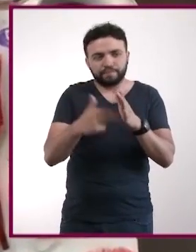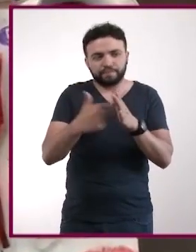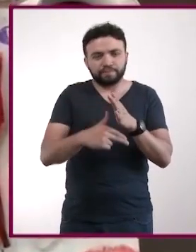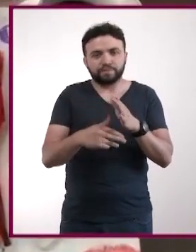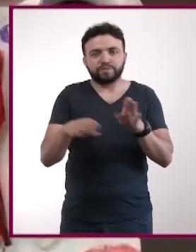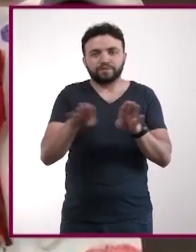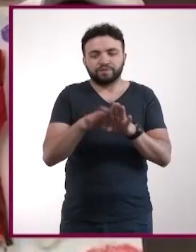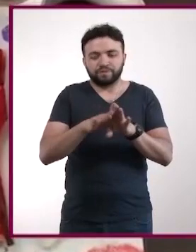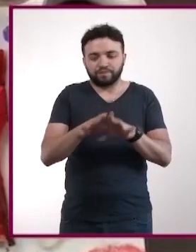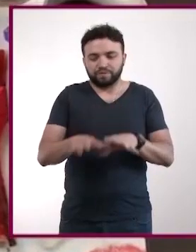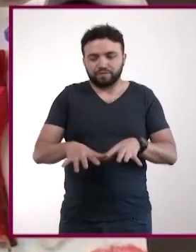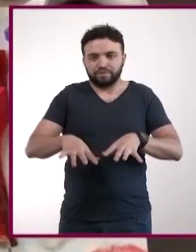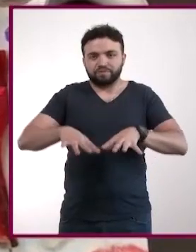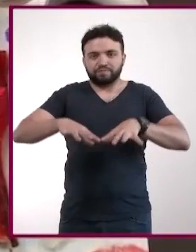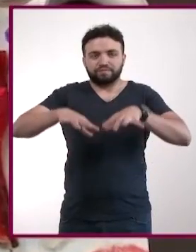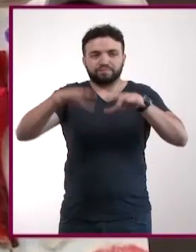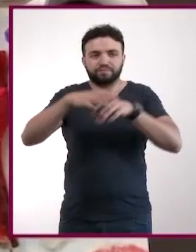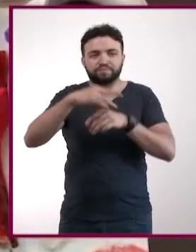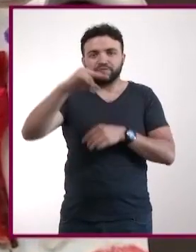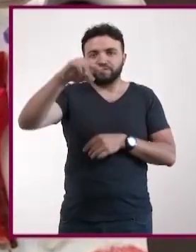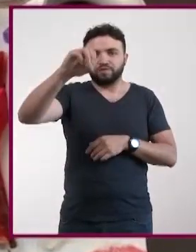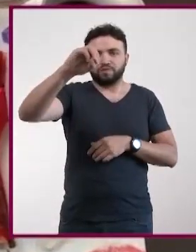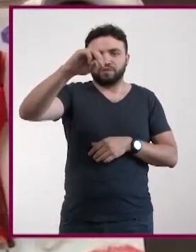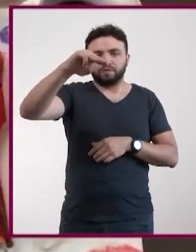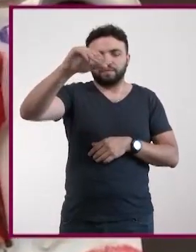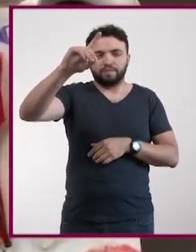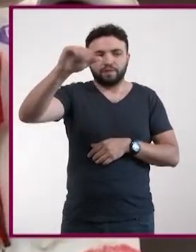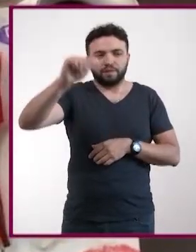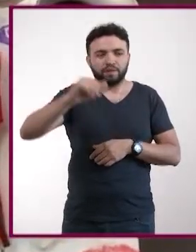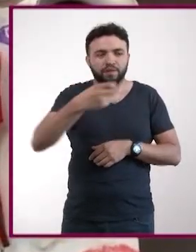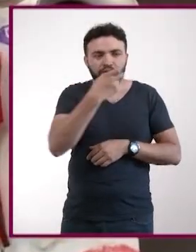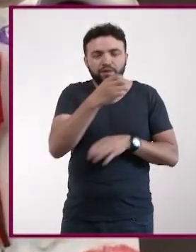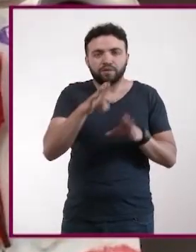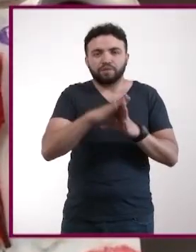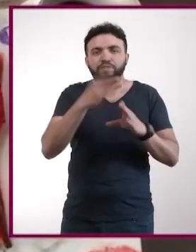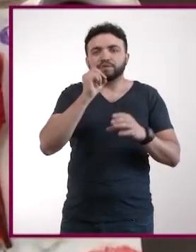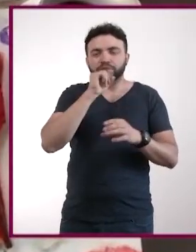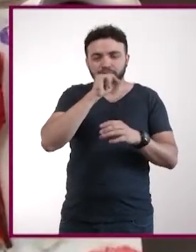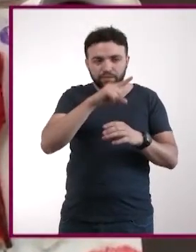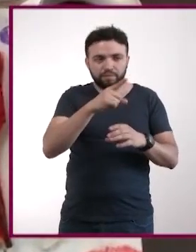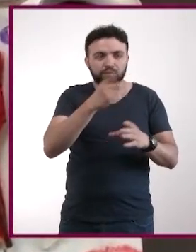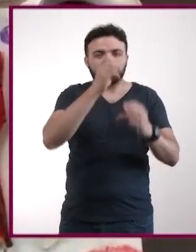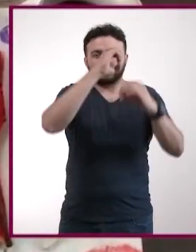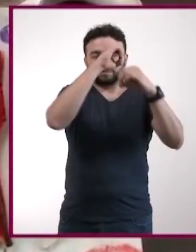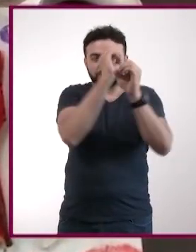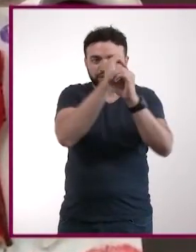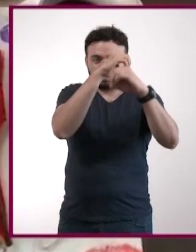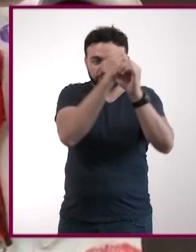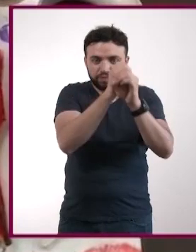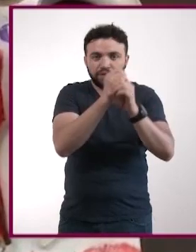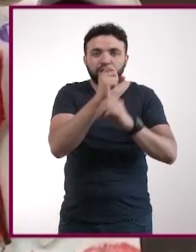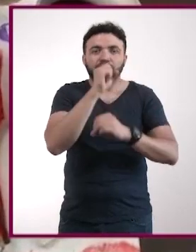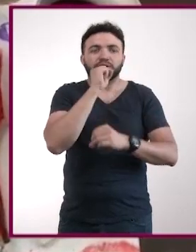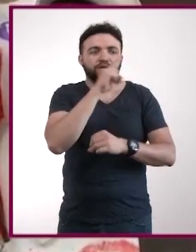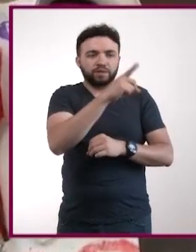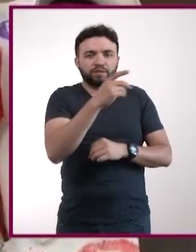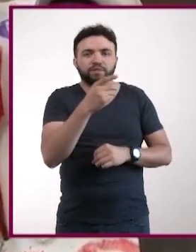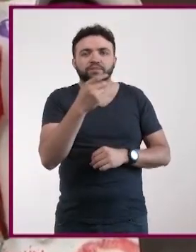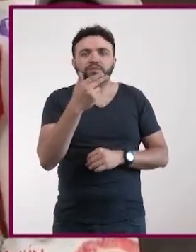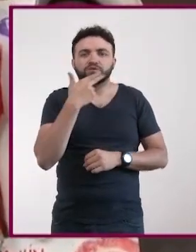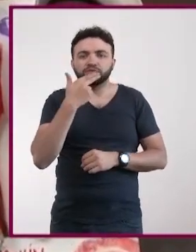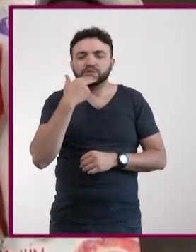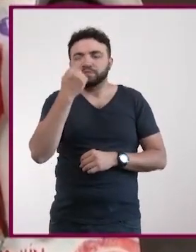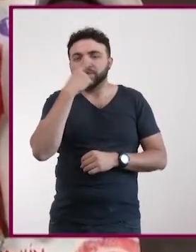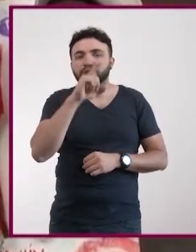un taller flotante, un taller nómada, pero que a su vez es un observatorio y a su vez también funciona como